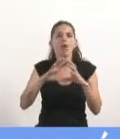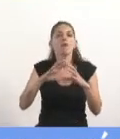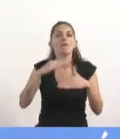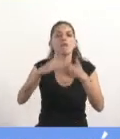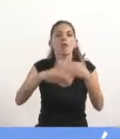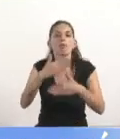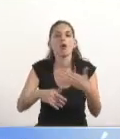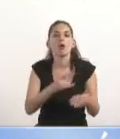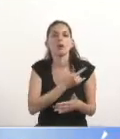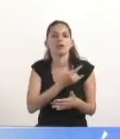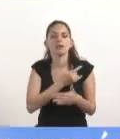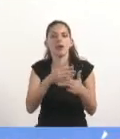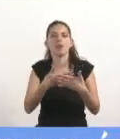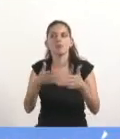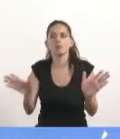públicas, que fueron